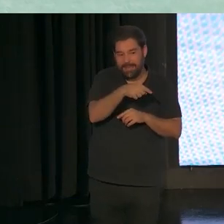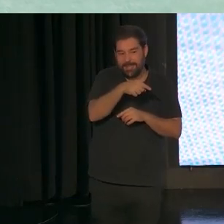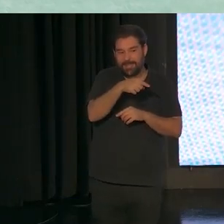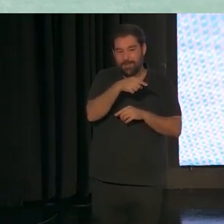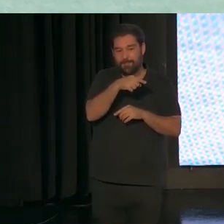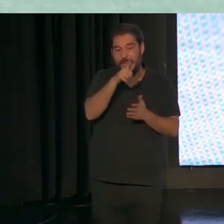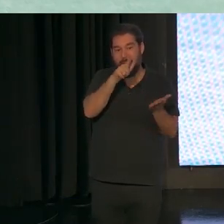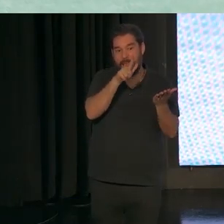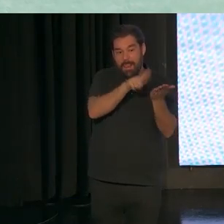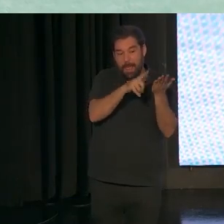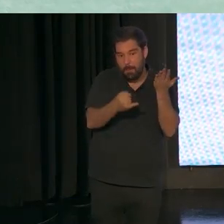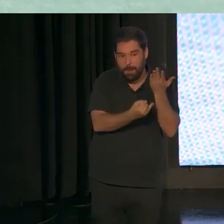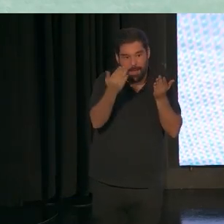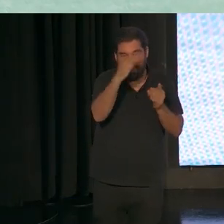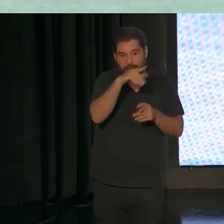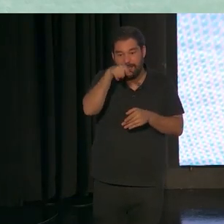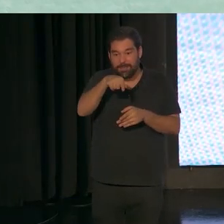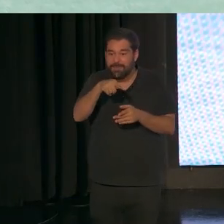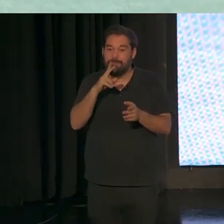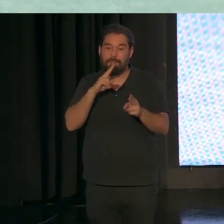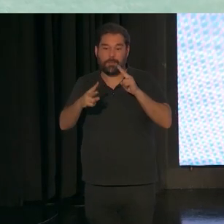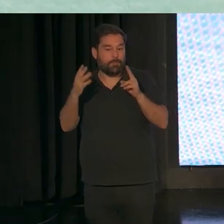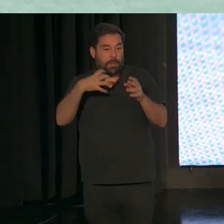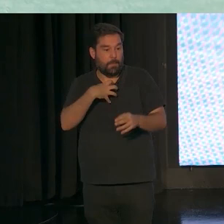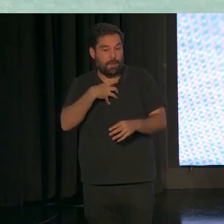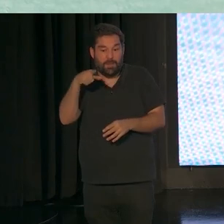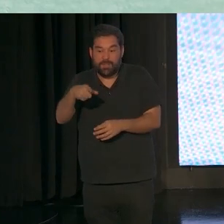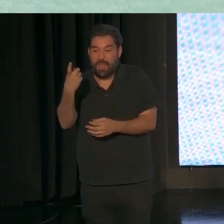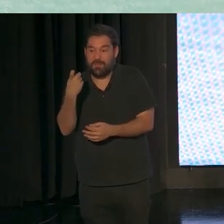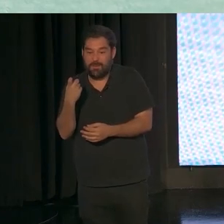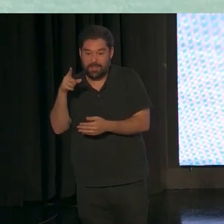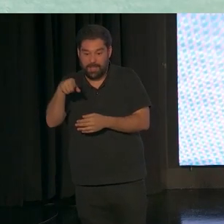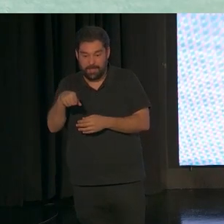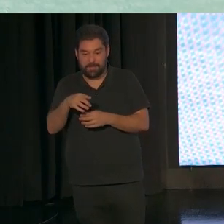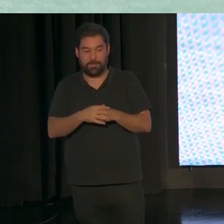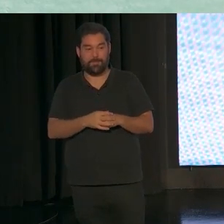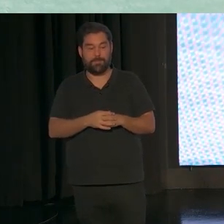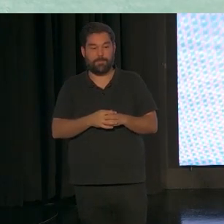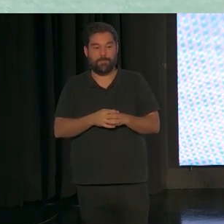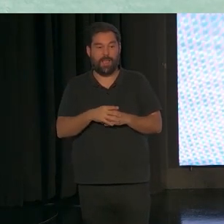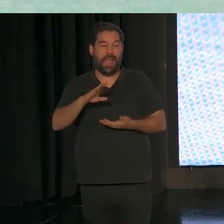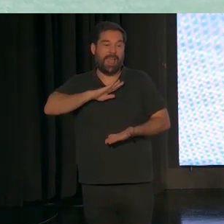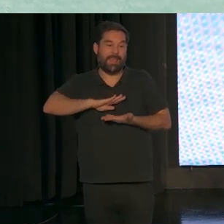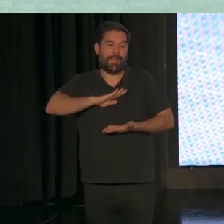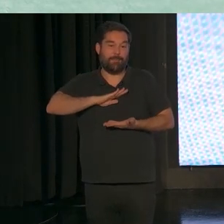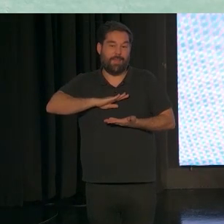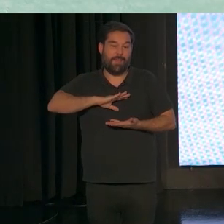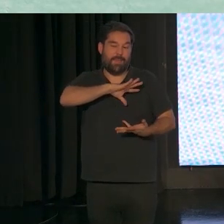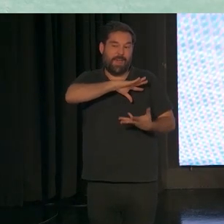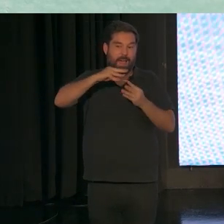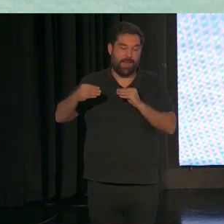responder para saber que este necesita esto que esa esa capacidad de